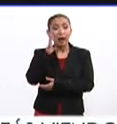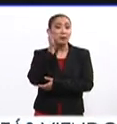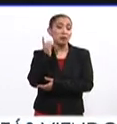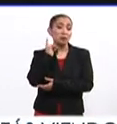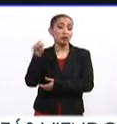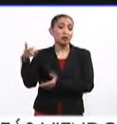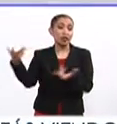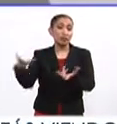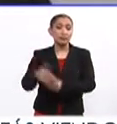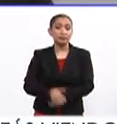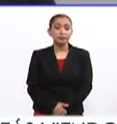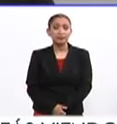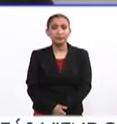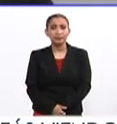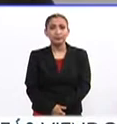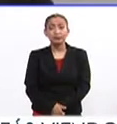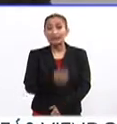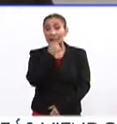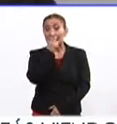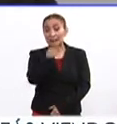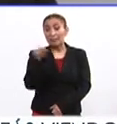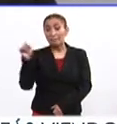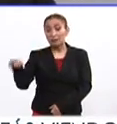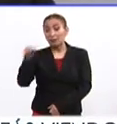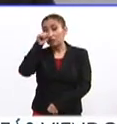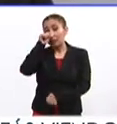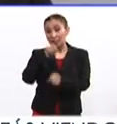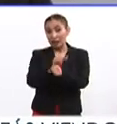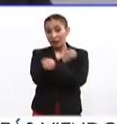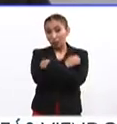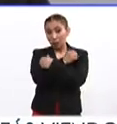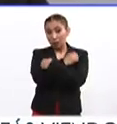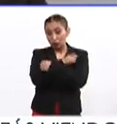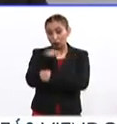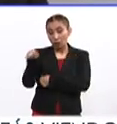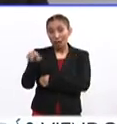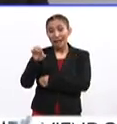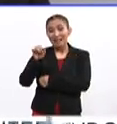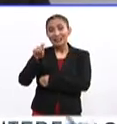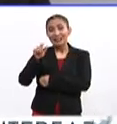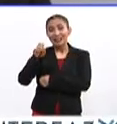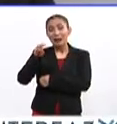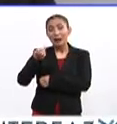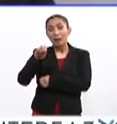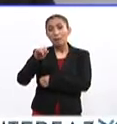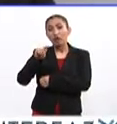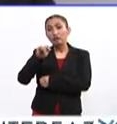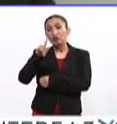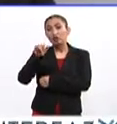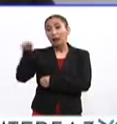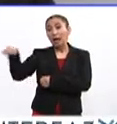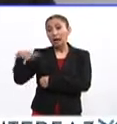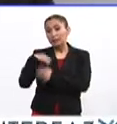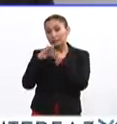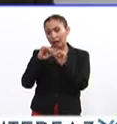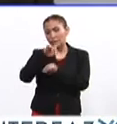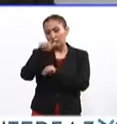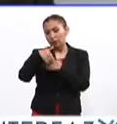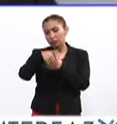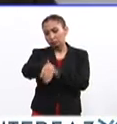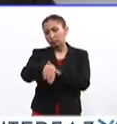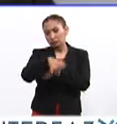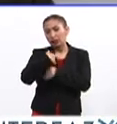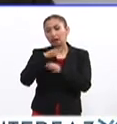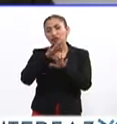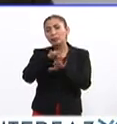de Diputados. Aseguró que el propio secretario de Educación Pública, Esteban Moctezuma Barragán, será quien dé detalles en los próximos